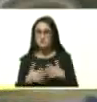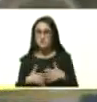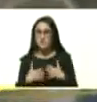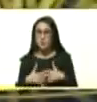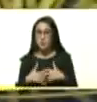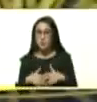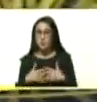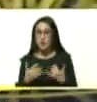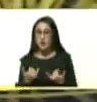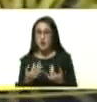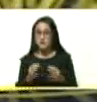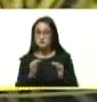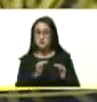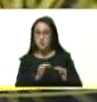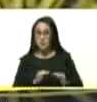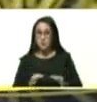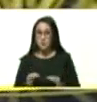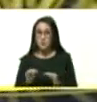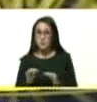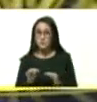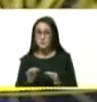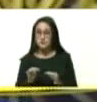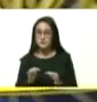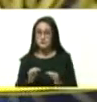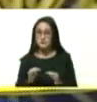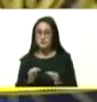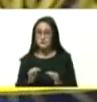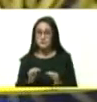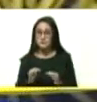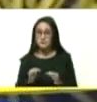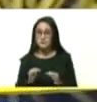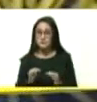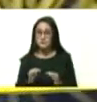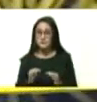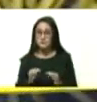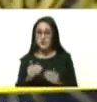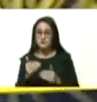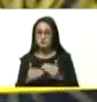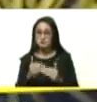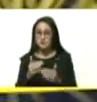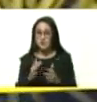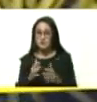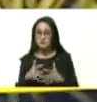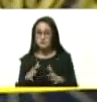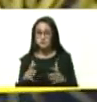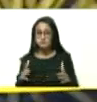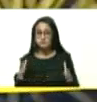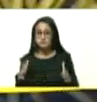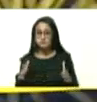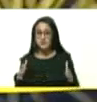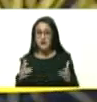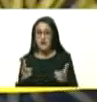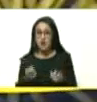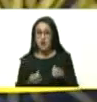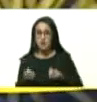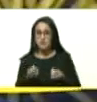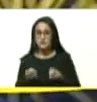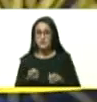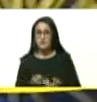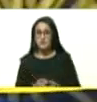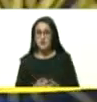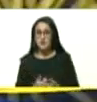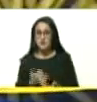Motores que vayan consolidándose en el transcurso de la expansión de la economía.